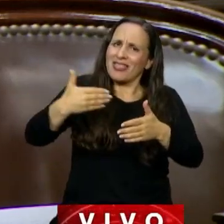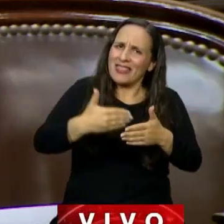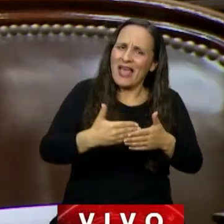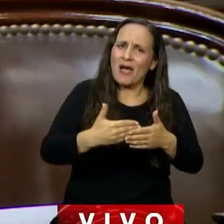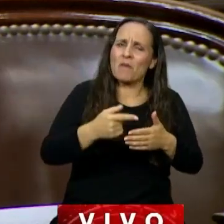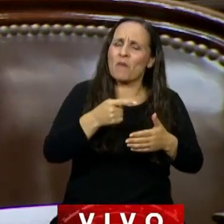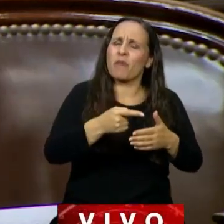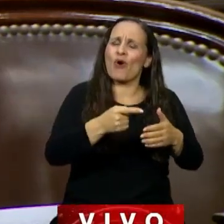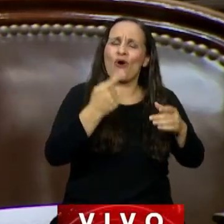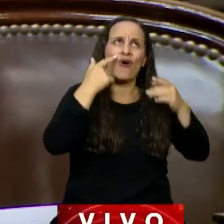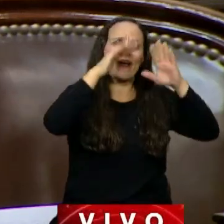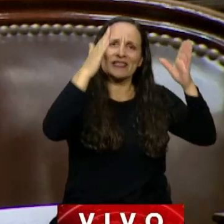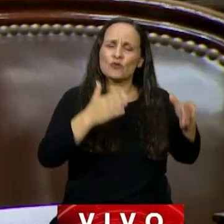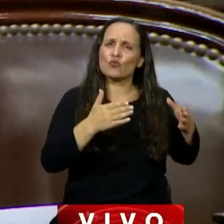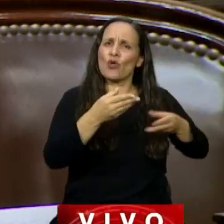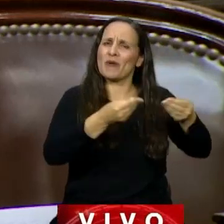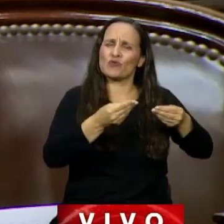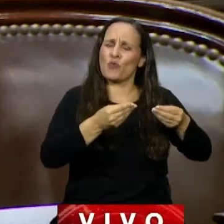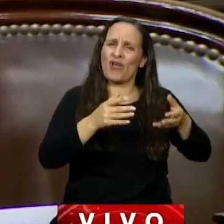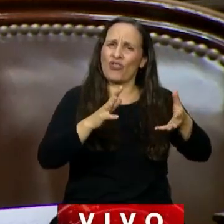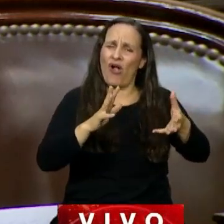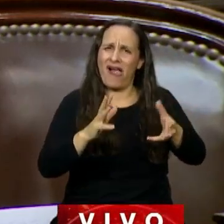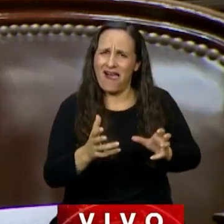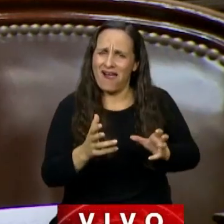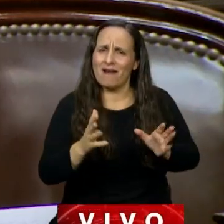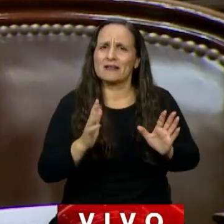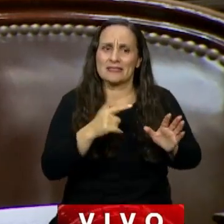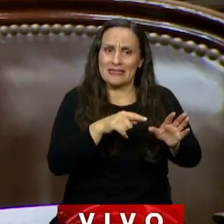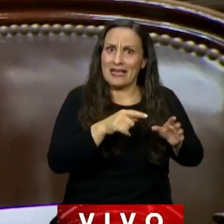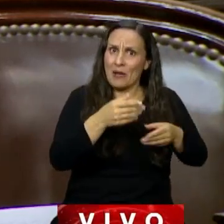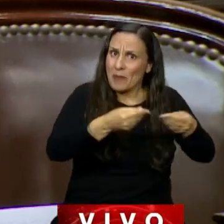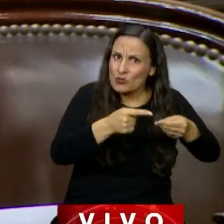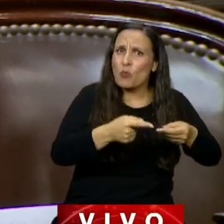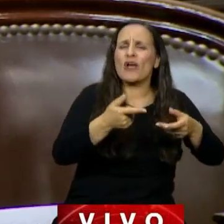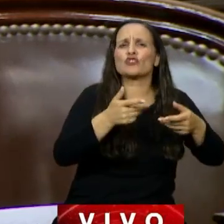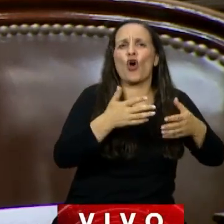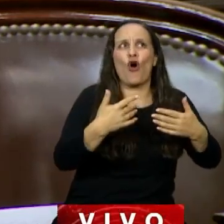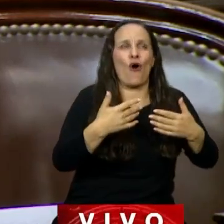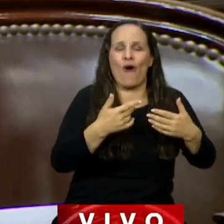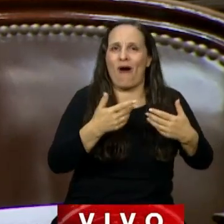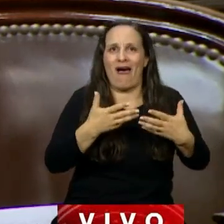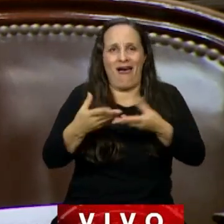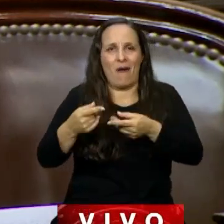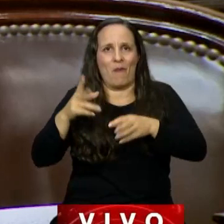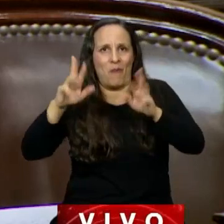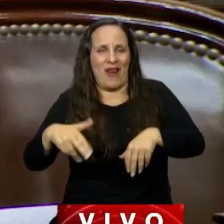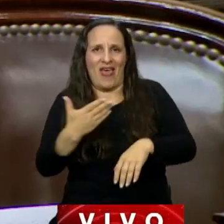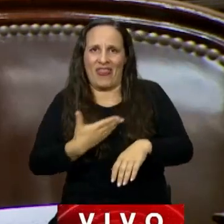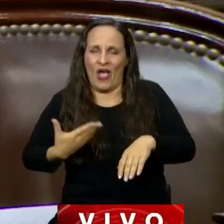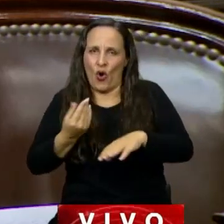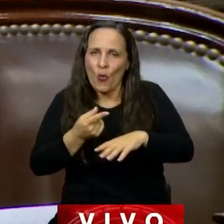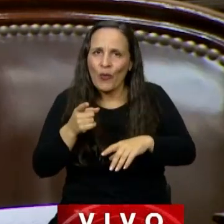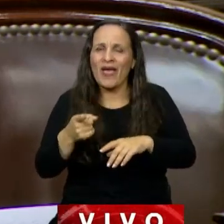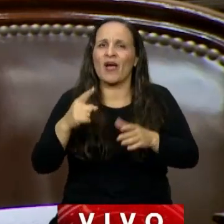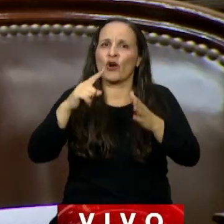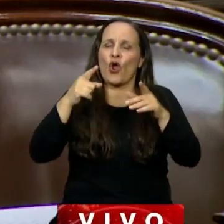Instituto de Presupuesto. Hablábamos que era una herramienta de gestión, que exteriorizaba el plan de gobierno con objetivos